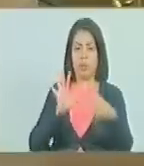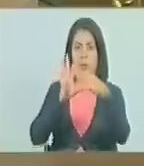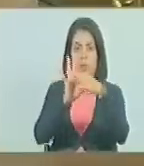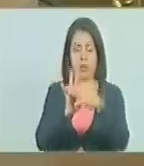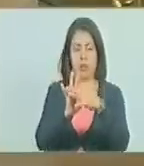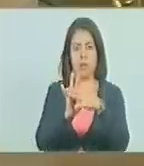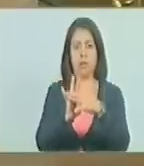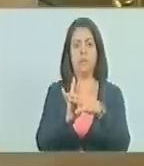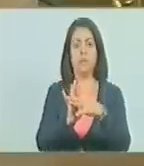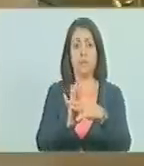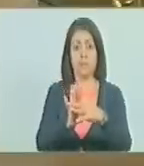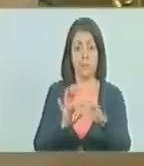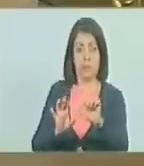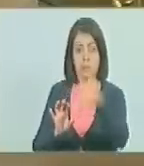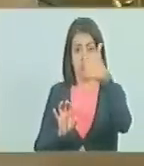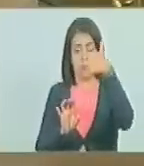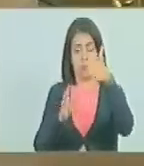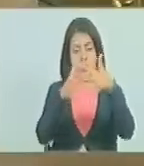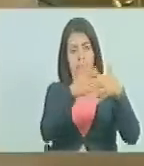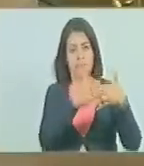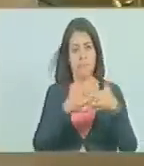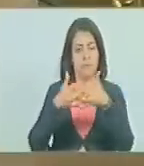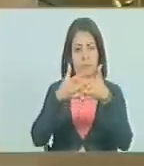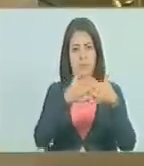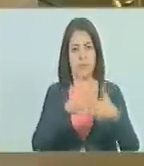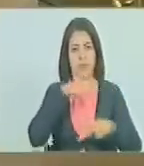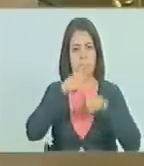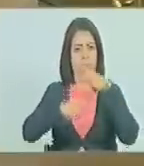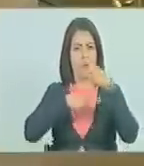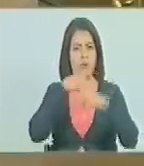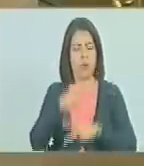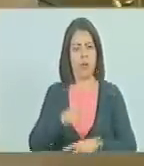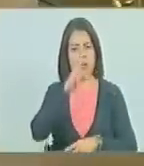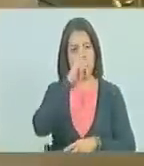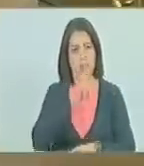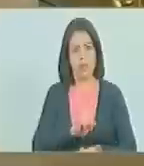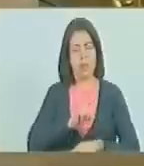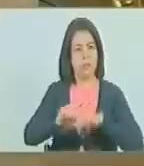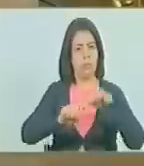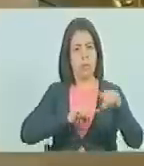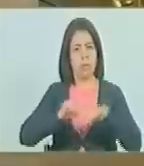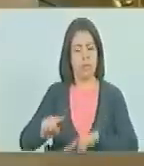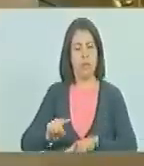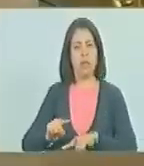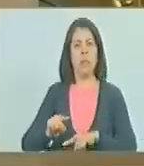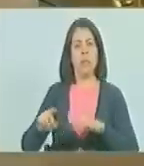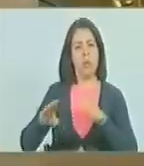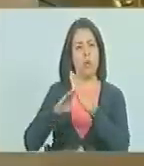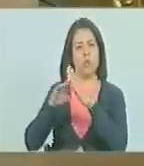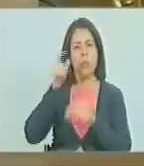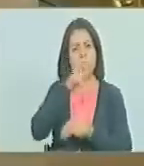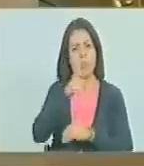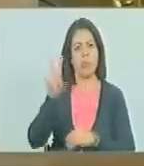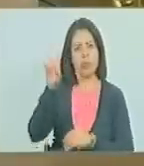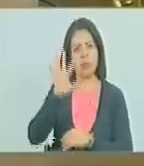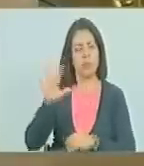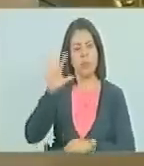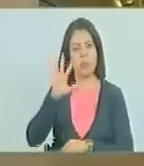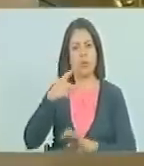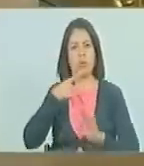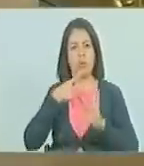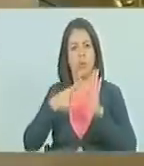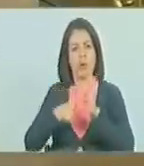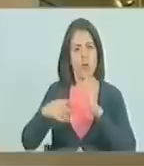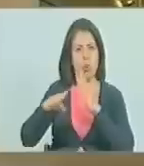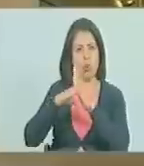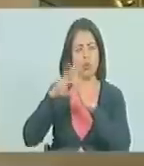el supremacismo norteamericano, con políticas de daño dirigidas al pueblo venezolano, aplicadas